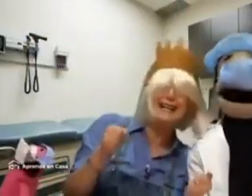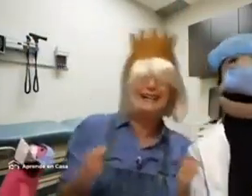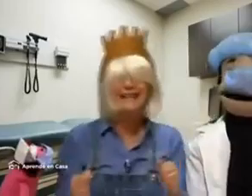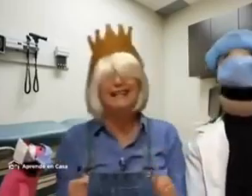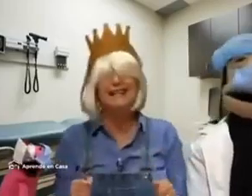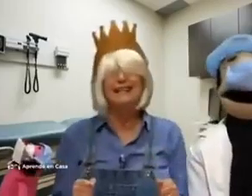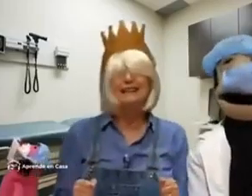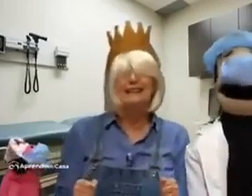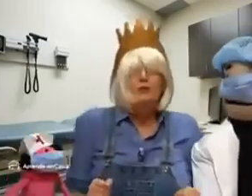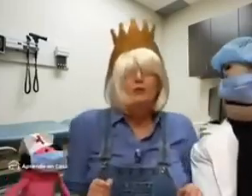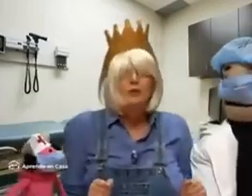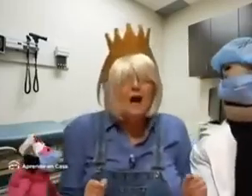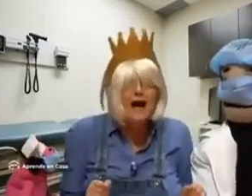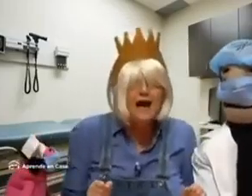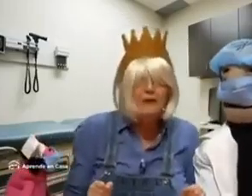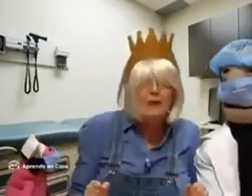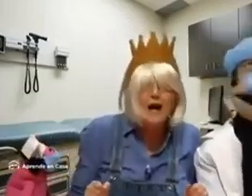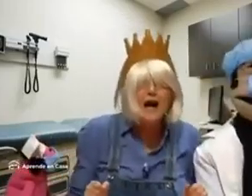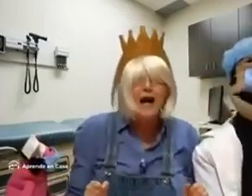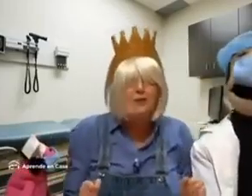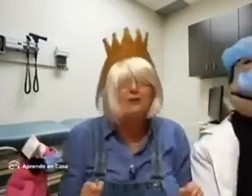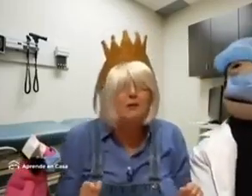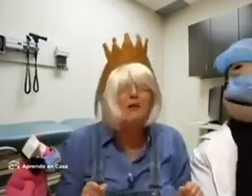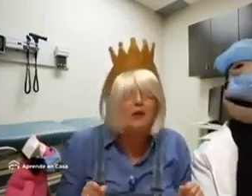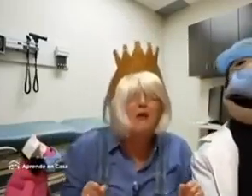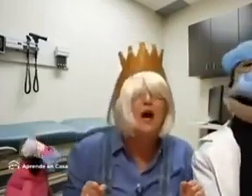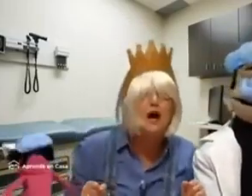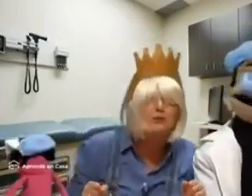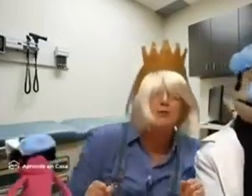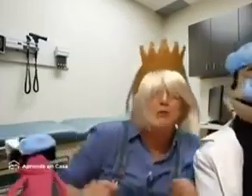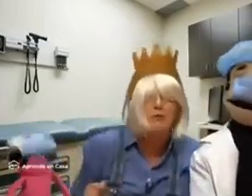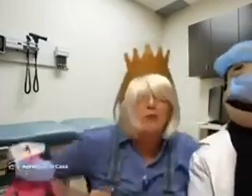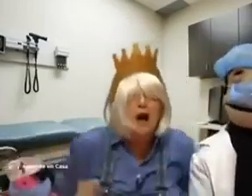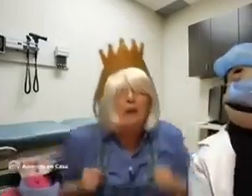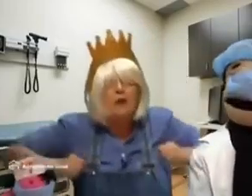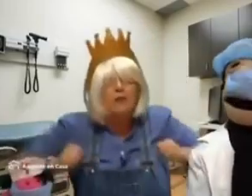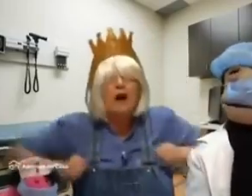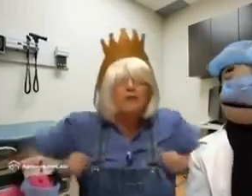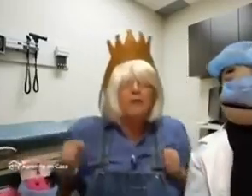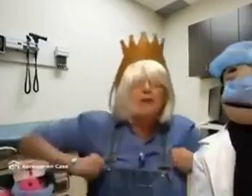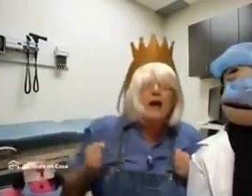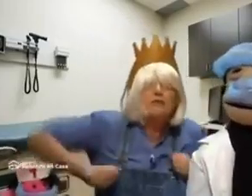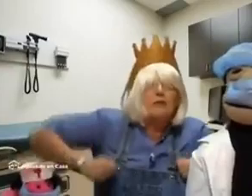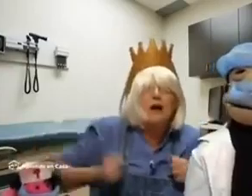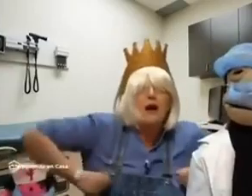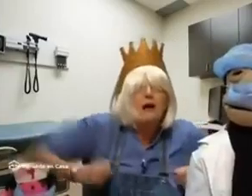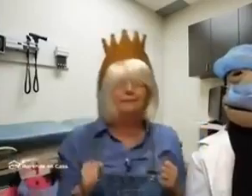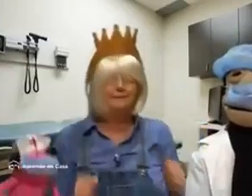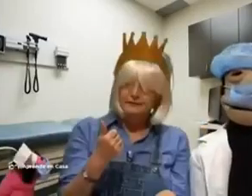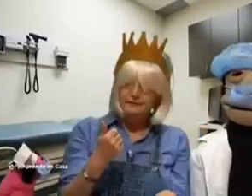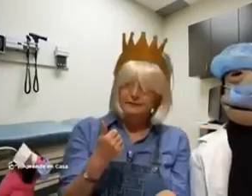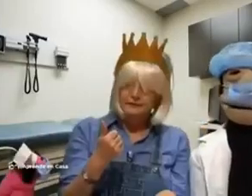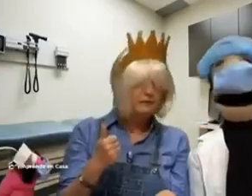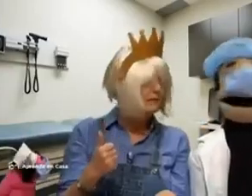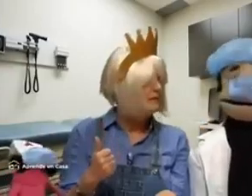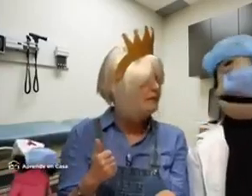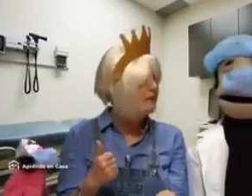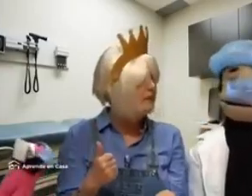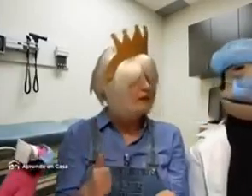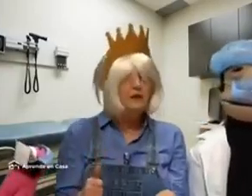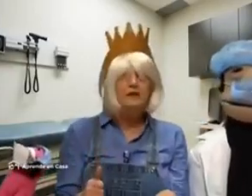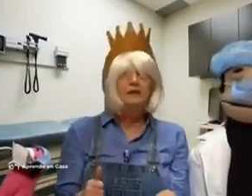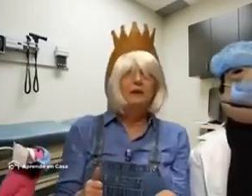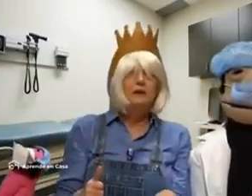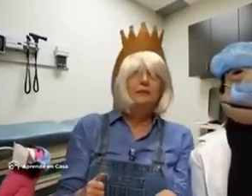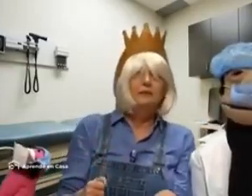Hola, diga como las vacas. ¡Cuá, cuá, cuá, cuá, cuá, cuá, cuá, cuá, cuá, cuá, cuá, cuá, cuá, cuá, cuá, cuá, cuá! ¿Cuánto es